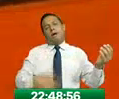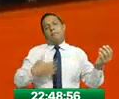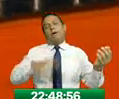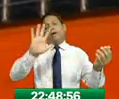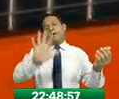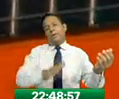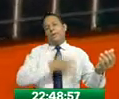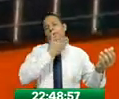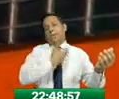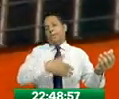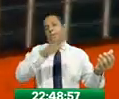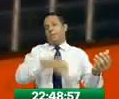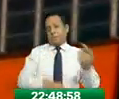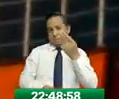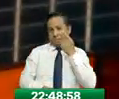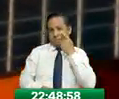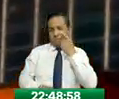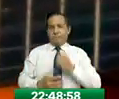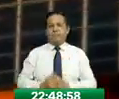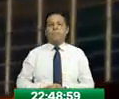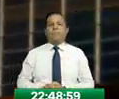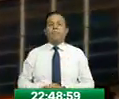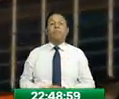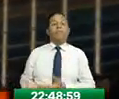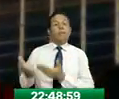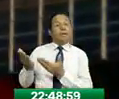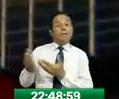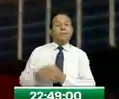Y cuando los pecados